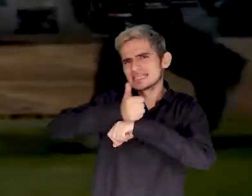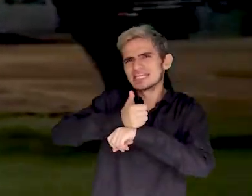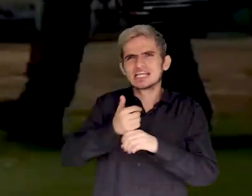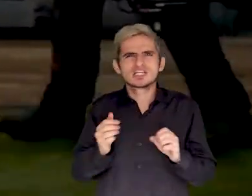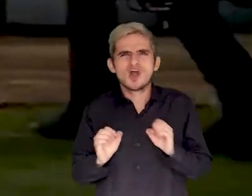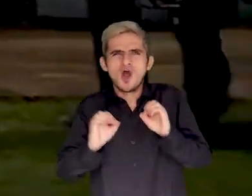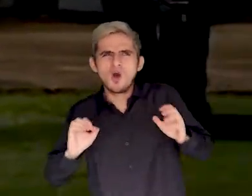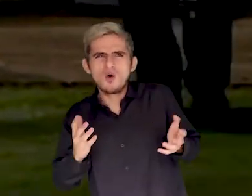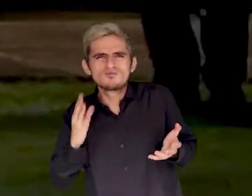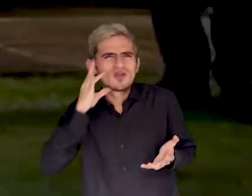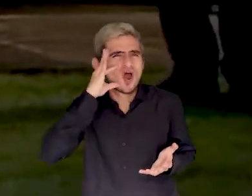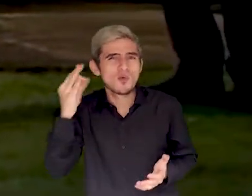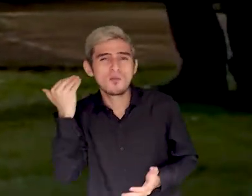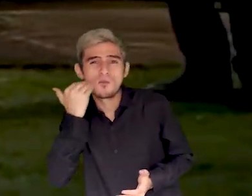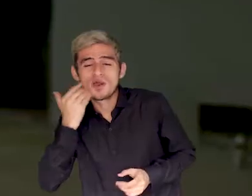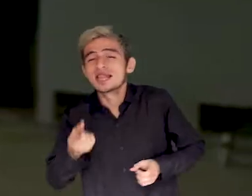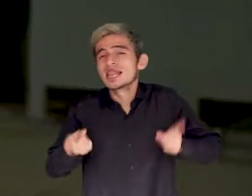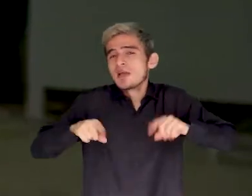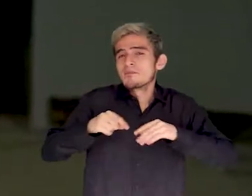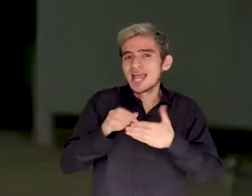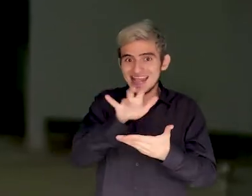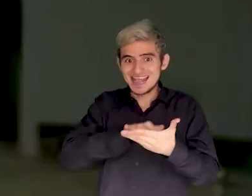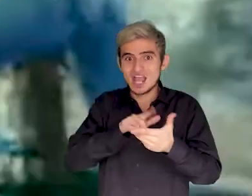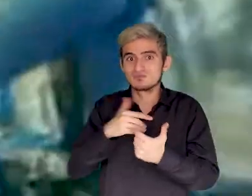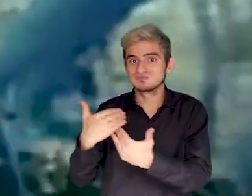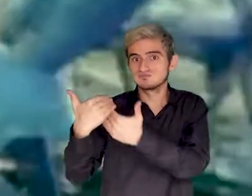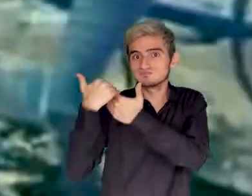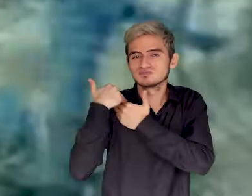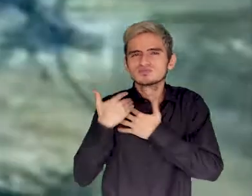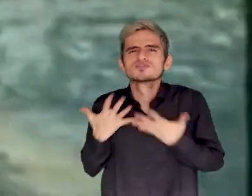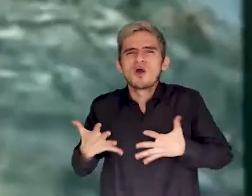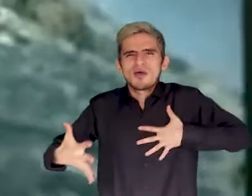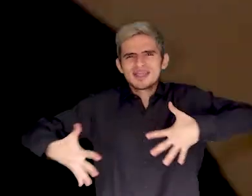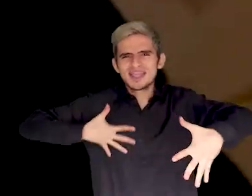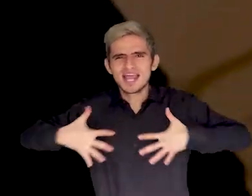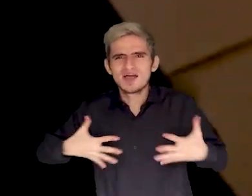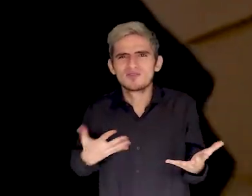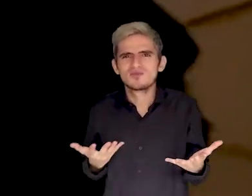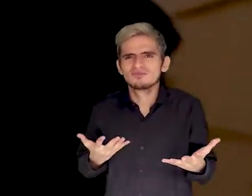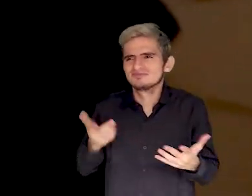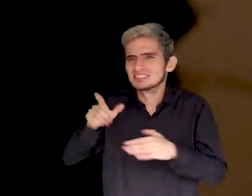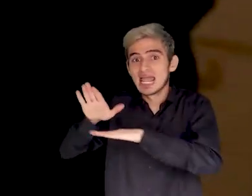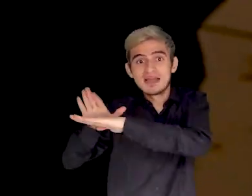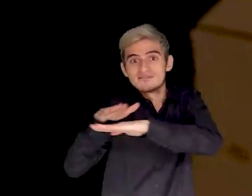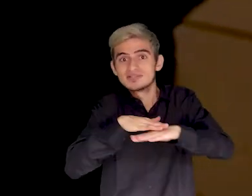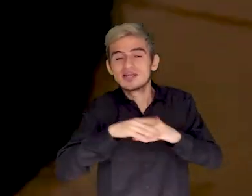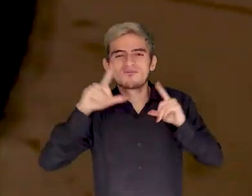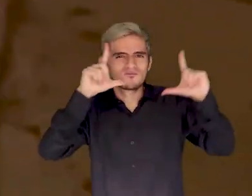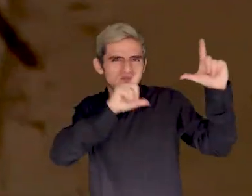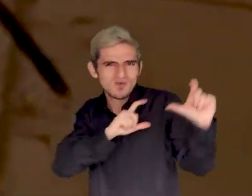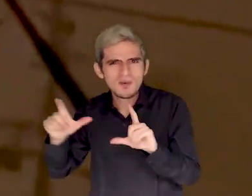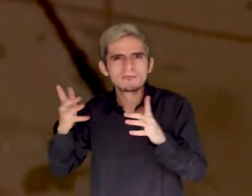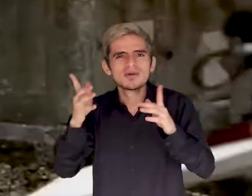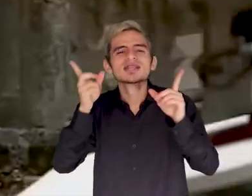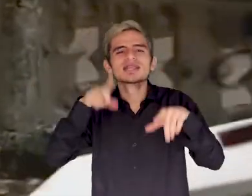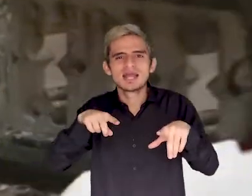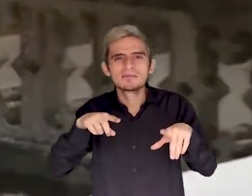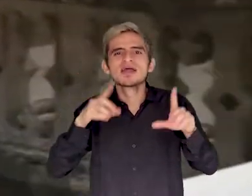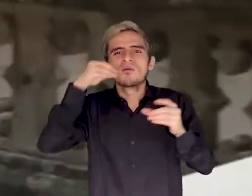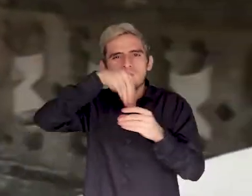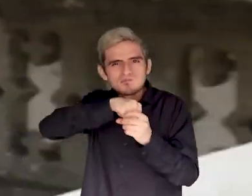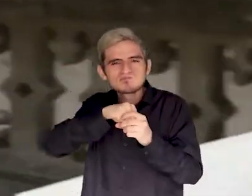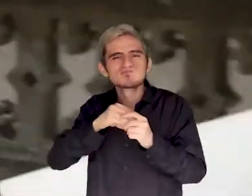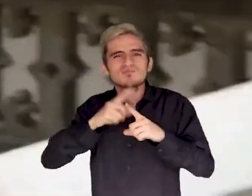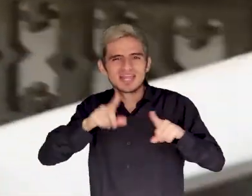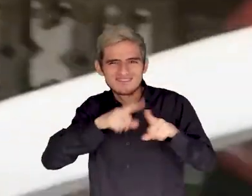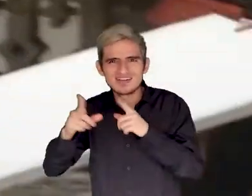El director o directora es la persona que dirige la filmación de una película. Da instrucciones a los actores, decide la puesta de cámara,